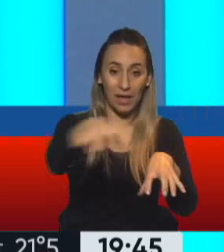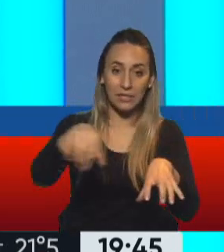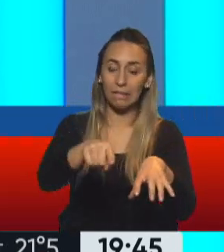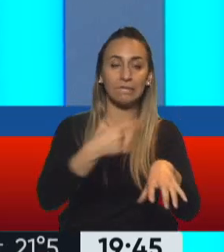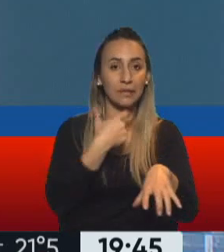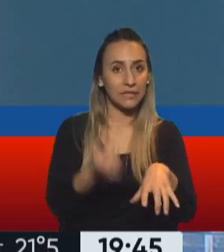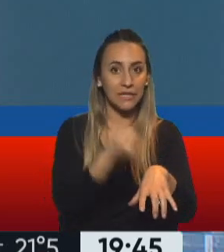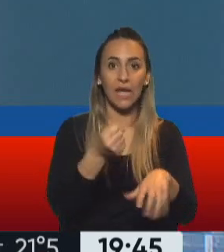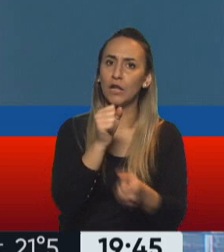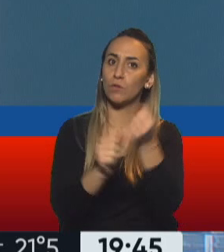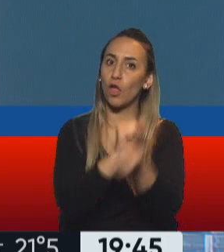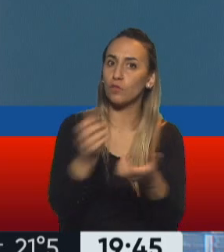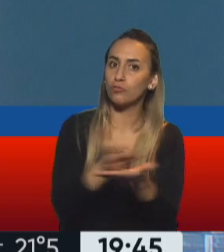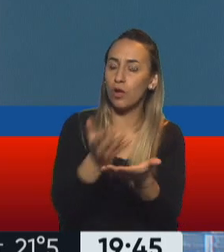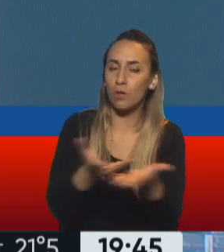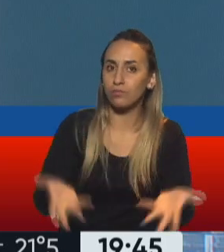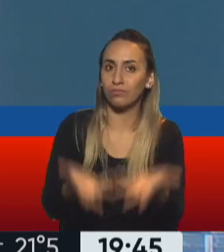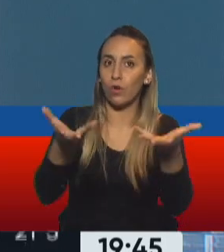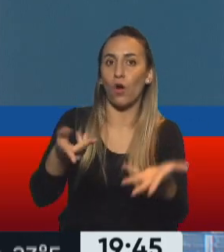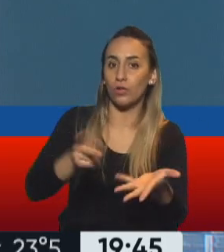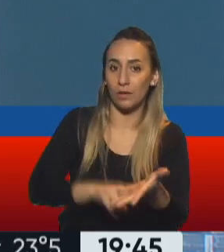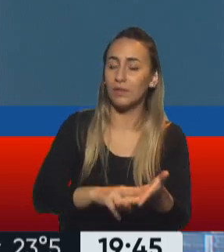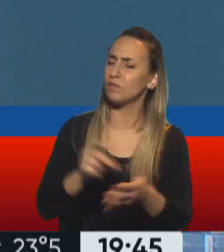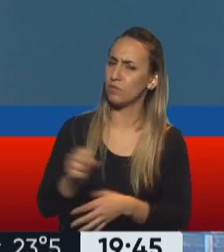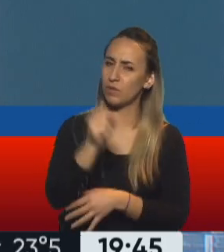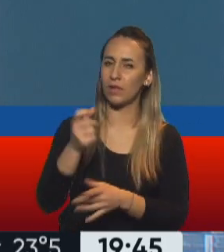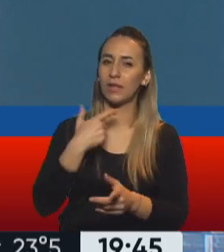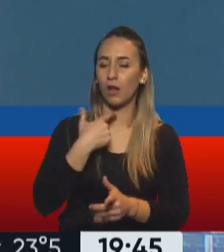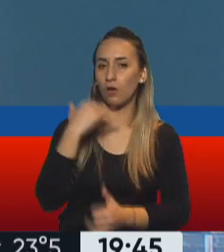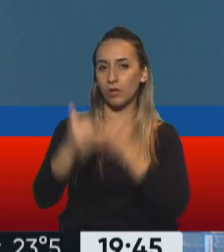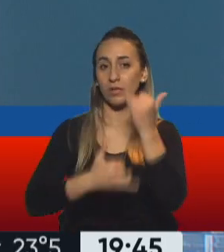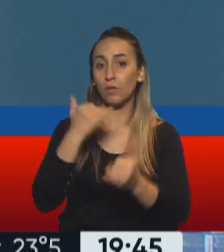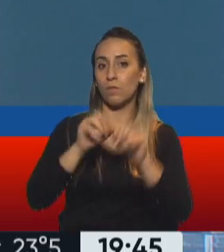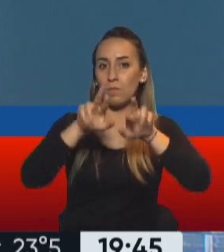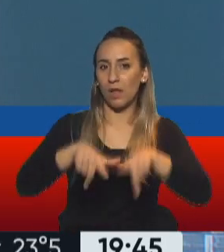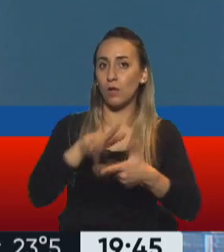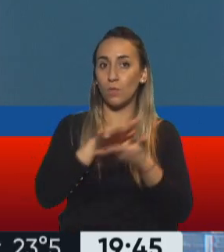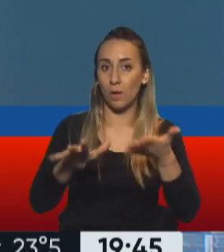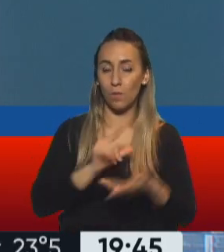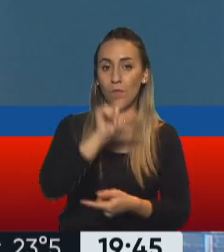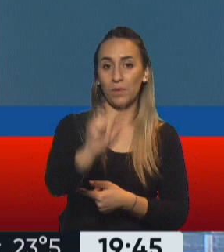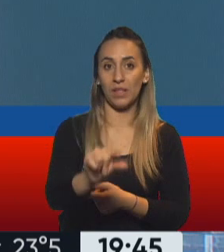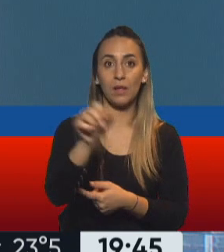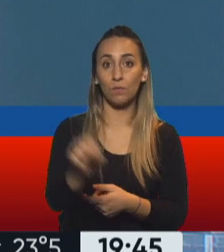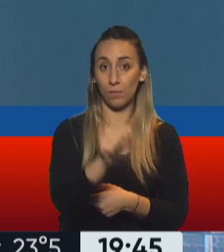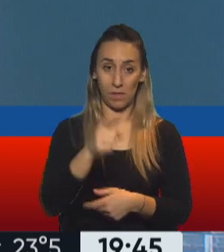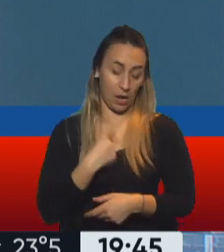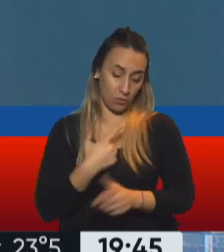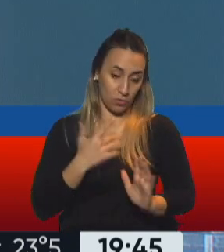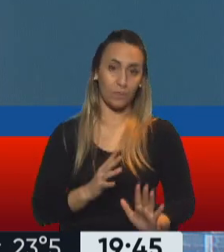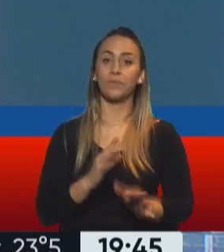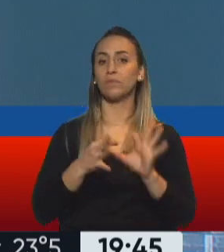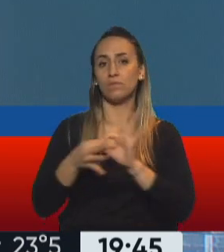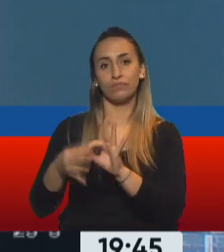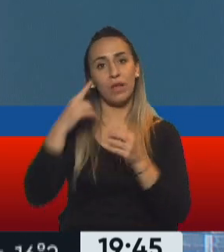reactivación no sí muy importante de felicitas contar ahora una línea de crédito pero nosotros es muy importante una línea con el banco nació